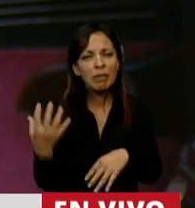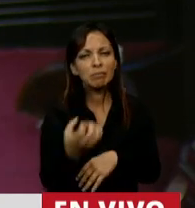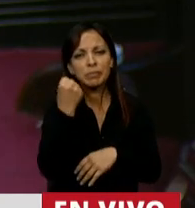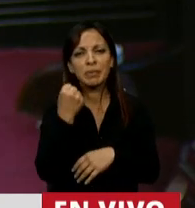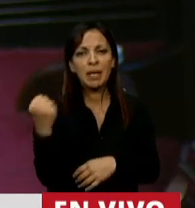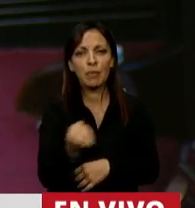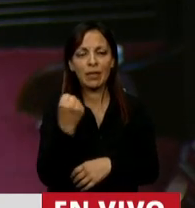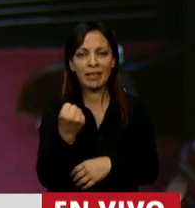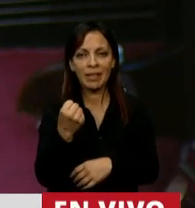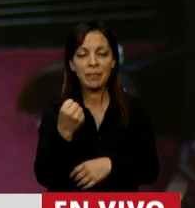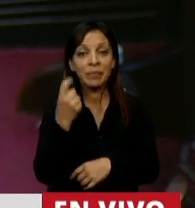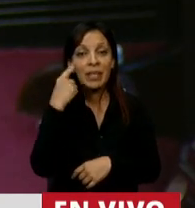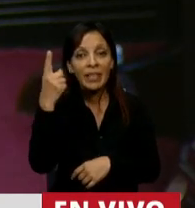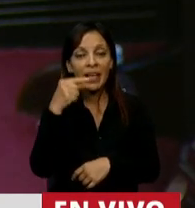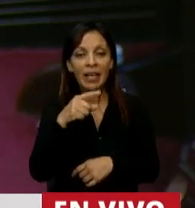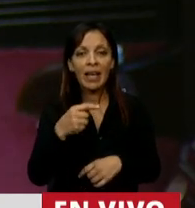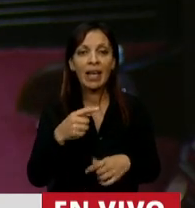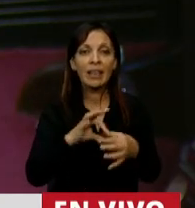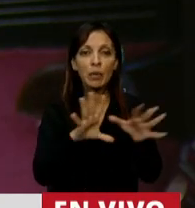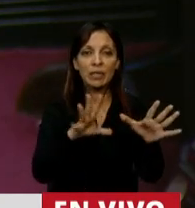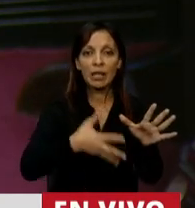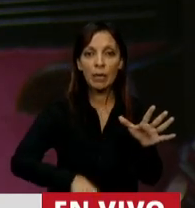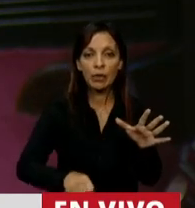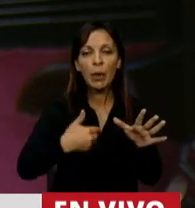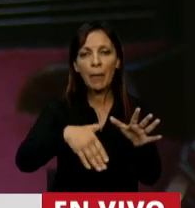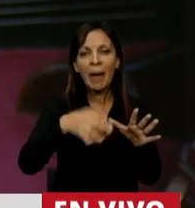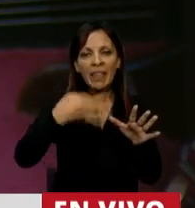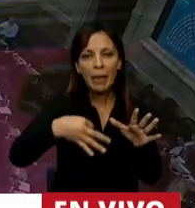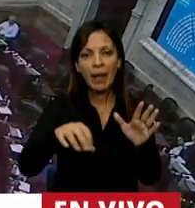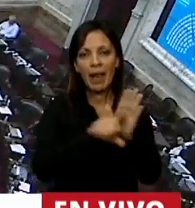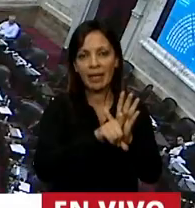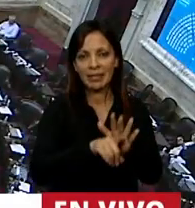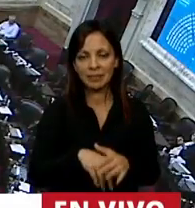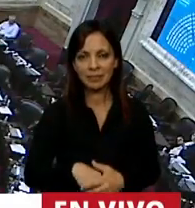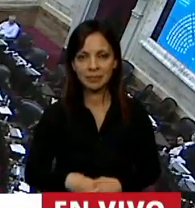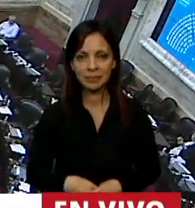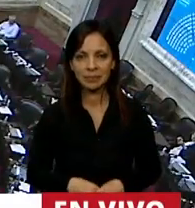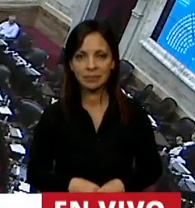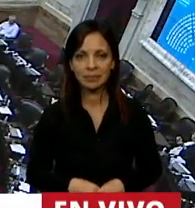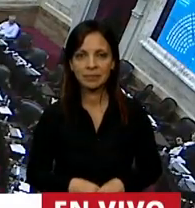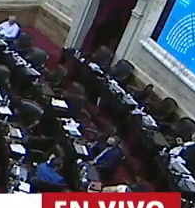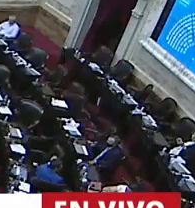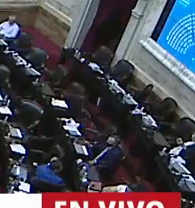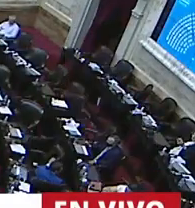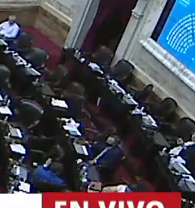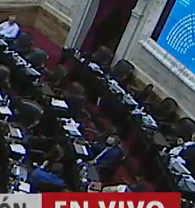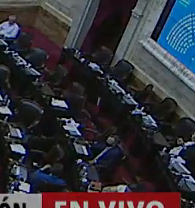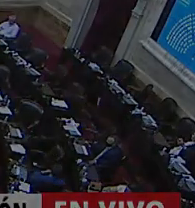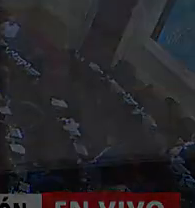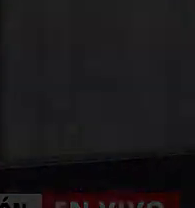conquista. La idea de que la legalización del aborto en la Argentina sea ley. Gracias. Gracias, diputada.